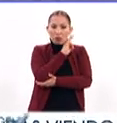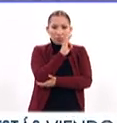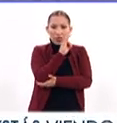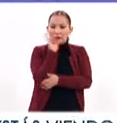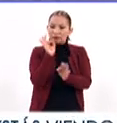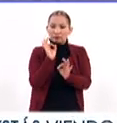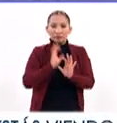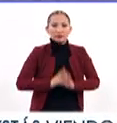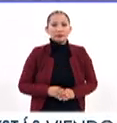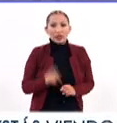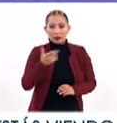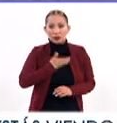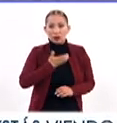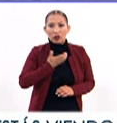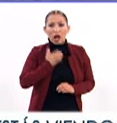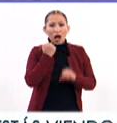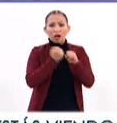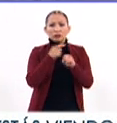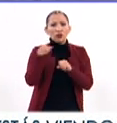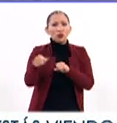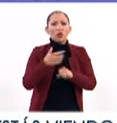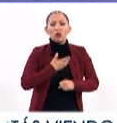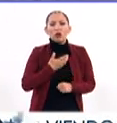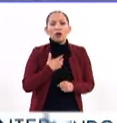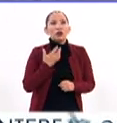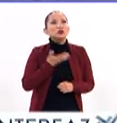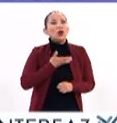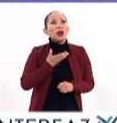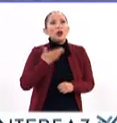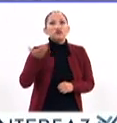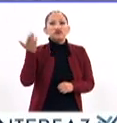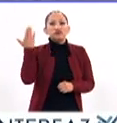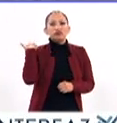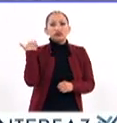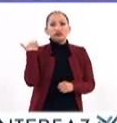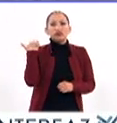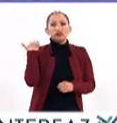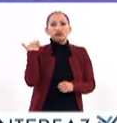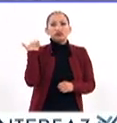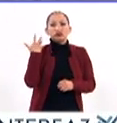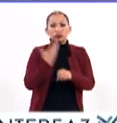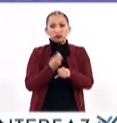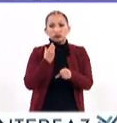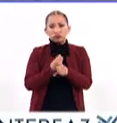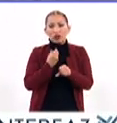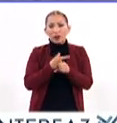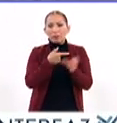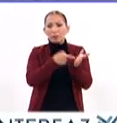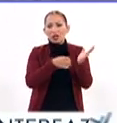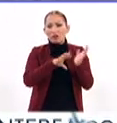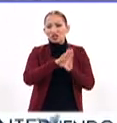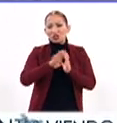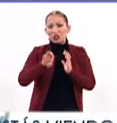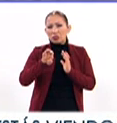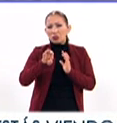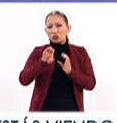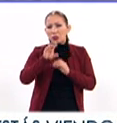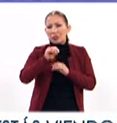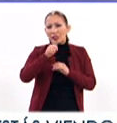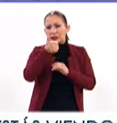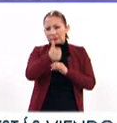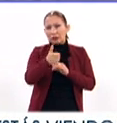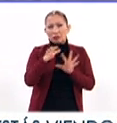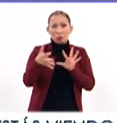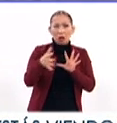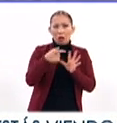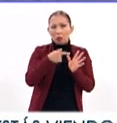Es colocar. Esta es la del Zócalo. ¿En qué año fue La del esta? Zócalo, la del Zócalo debe haber sido, ¿Este ajuste? igual la fue en el 96 y esta debe haber